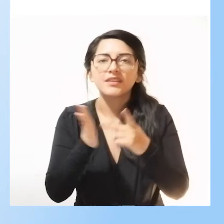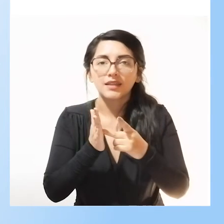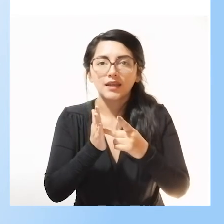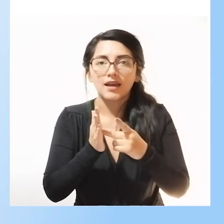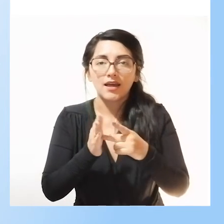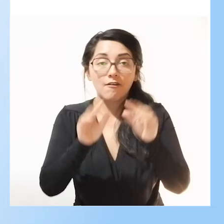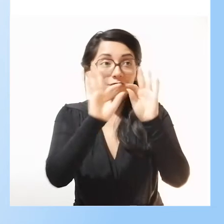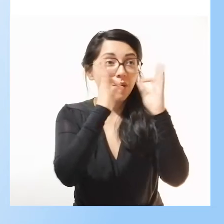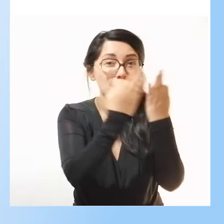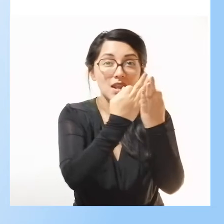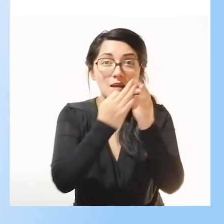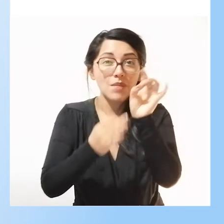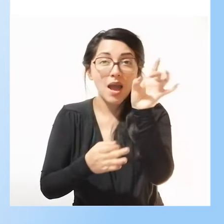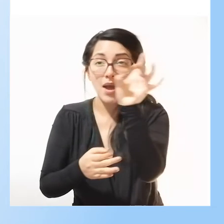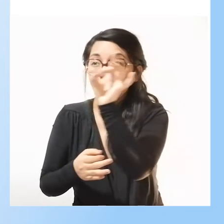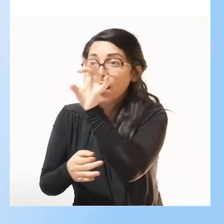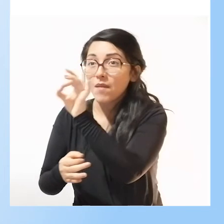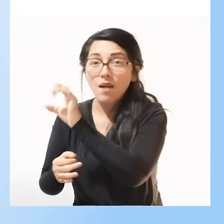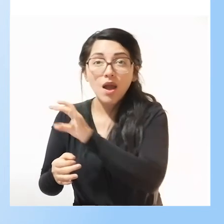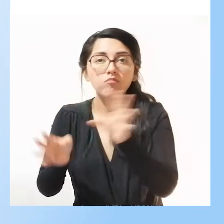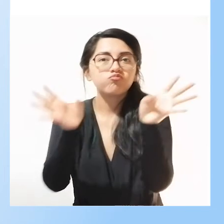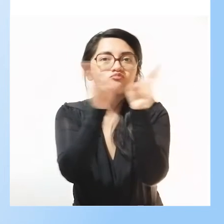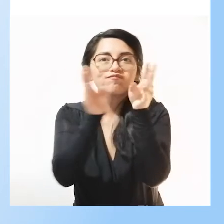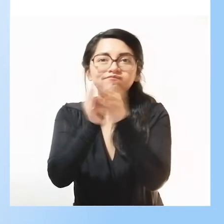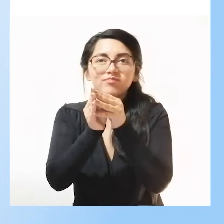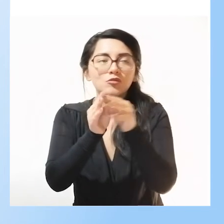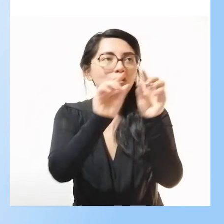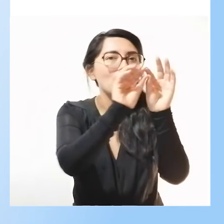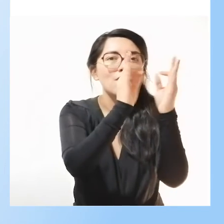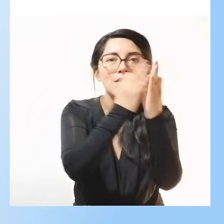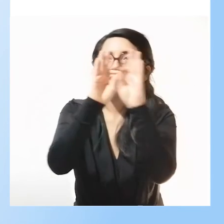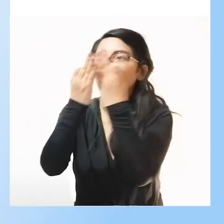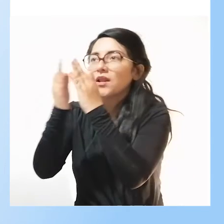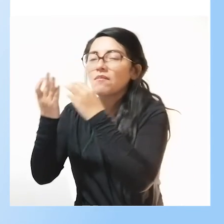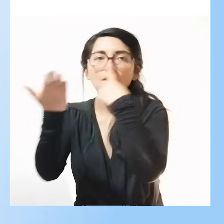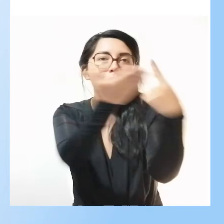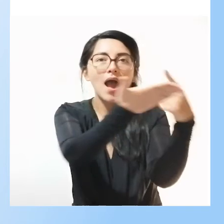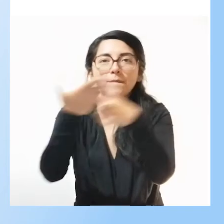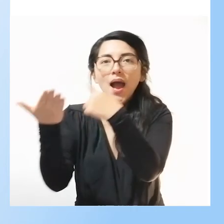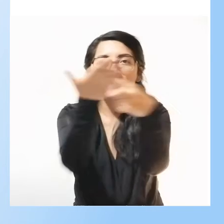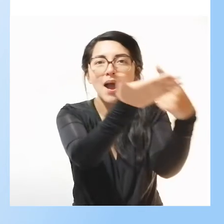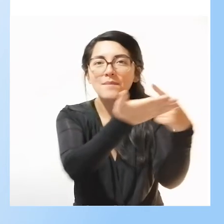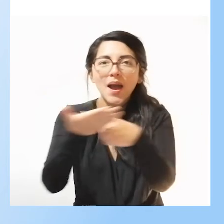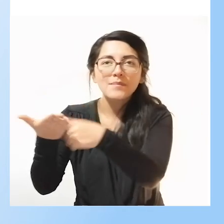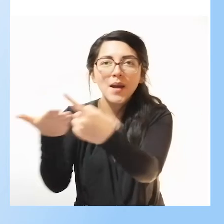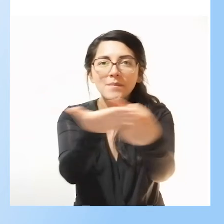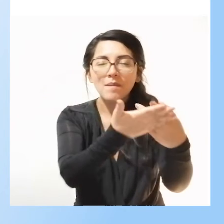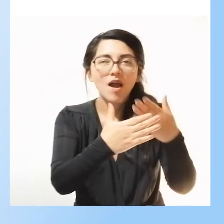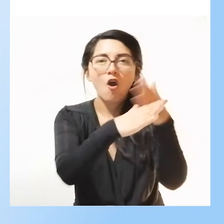las familias para que intercambien sus propias estrategias, para que intercambien